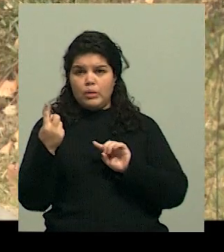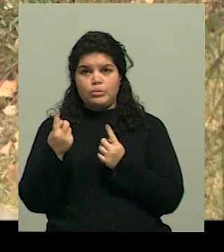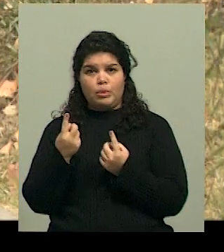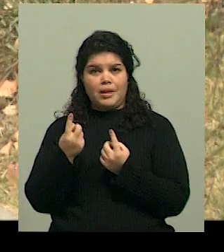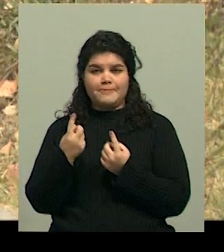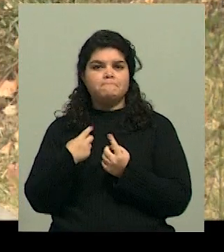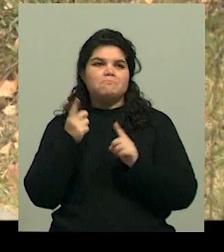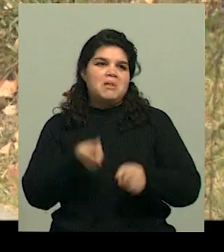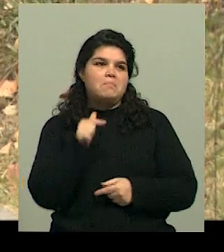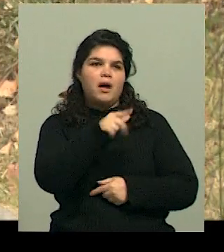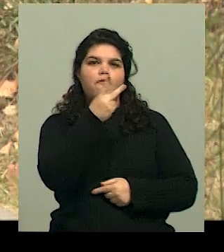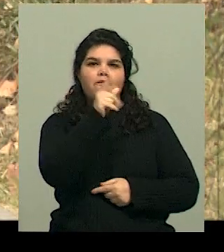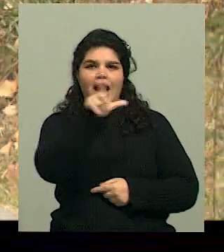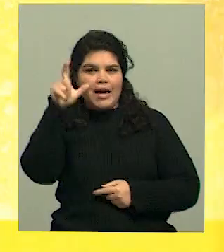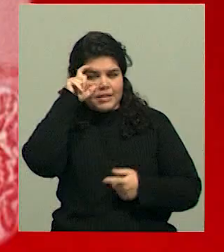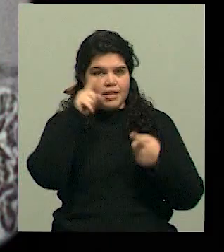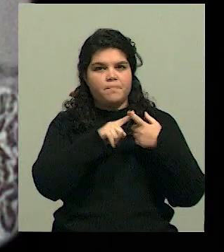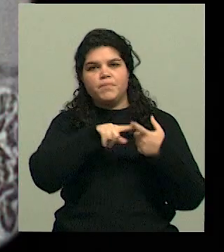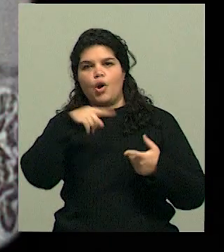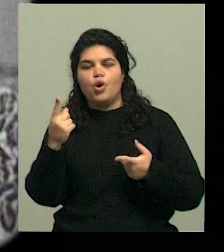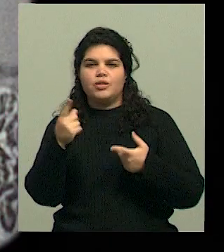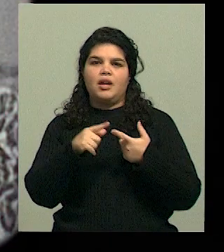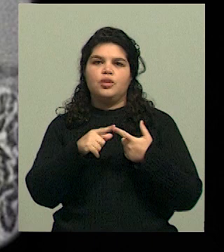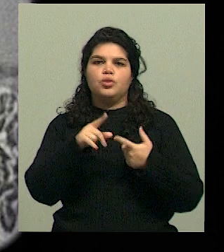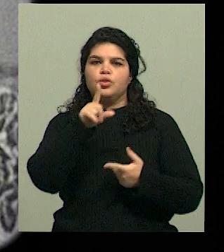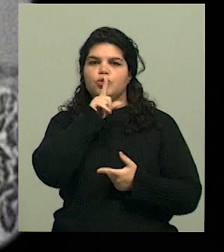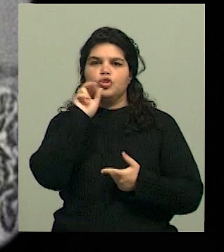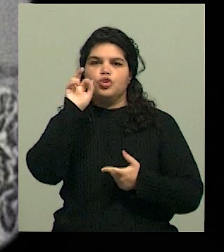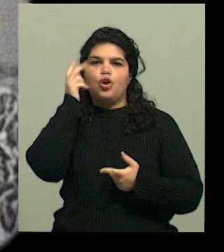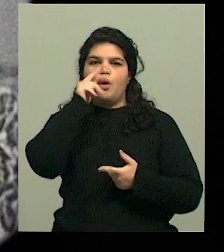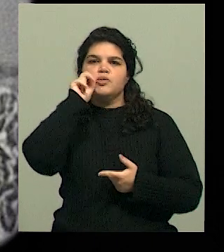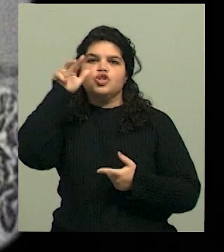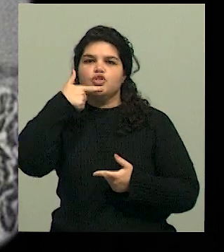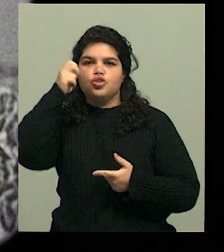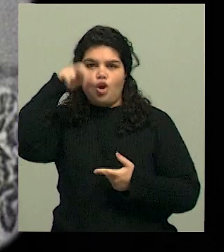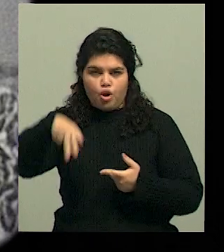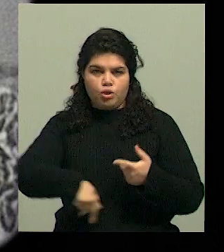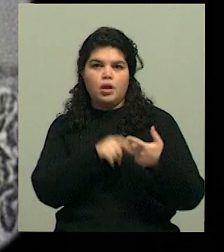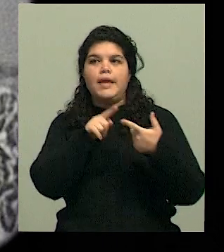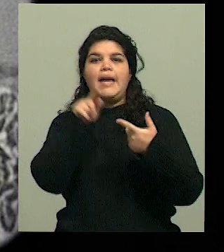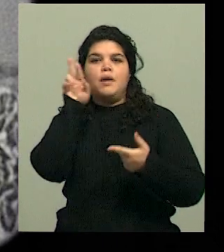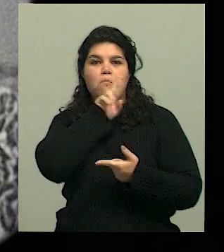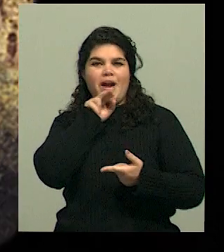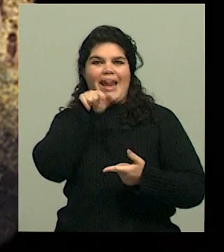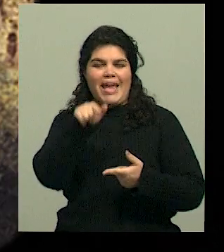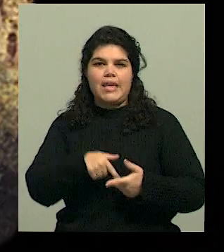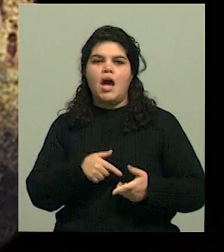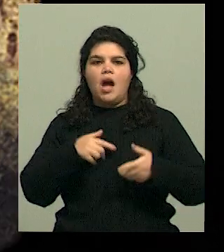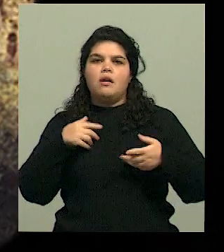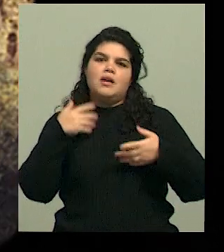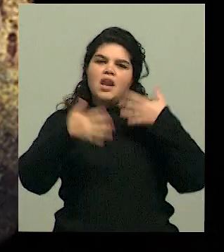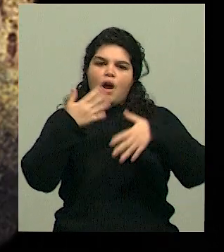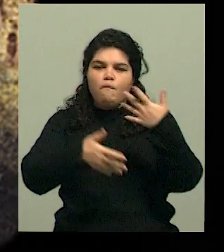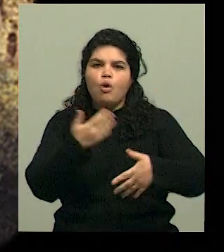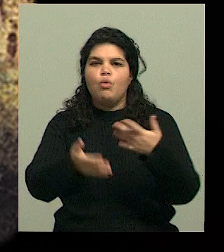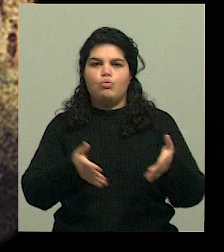María Remedios del Valle, hablamos de Mariquita Sánchez de Thompson, una mujer que propició la Revolución de Mayo, que abrió las puertas